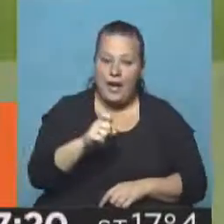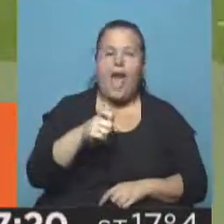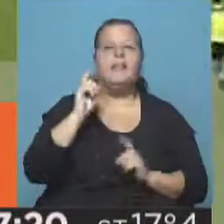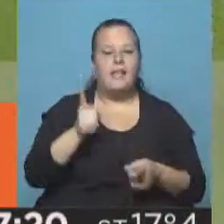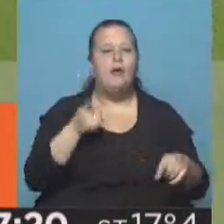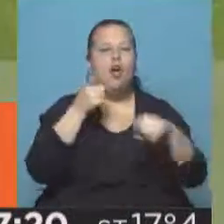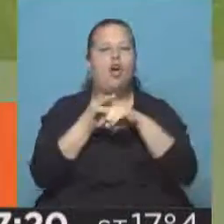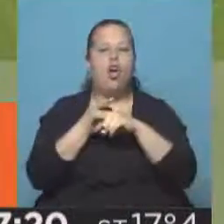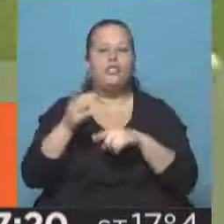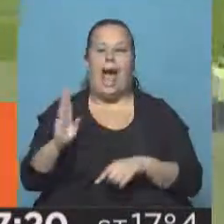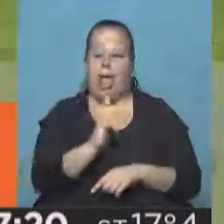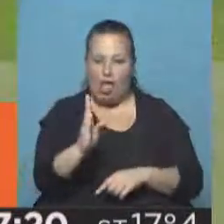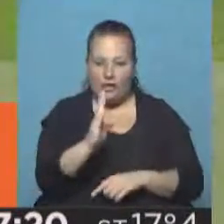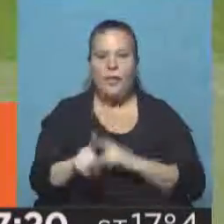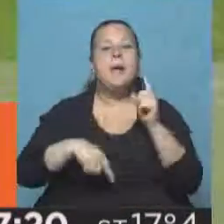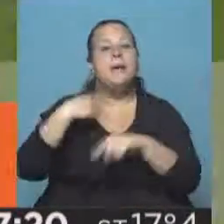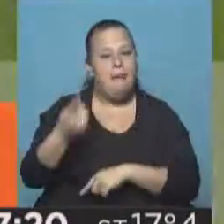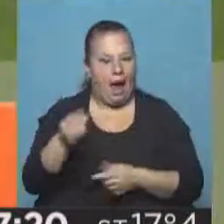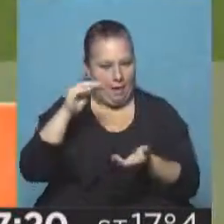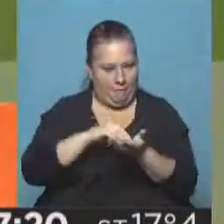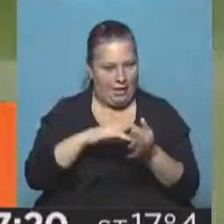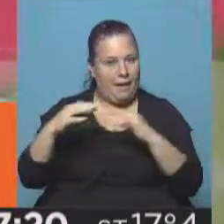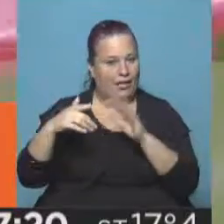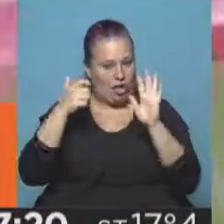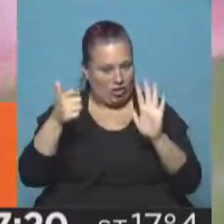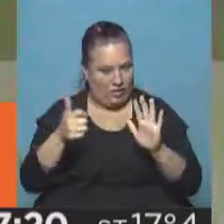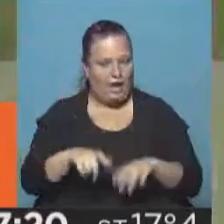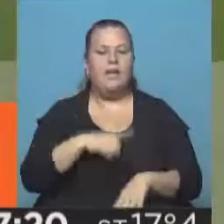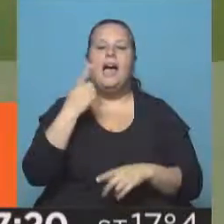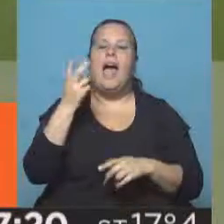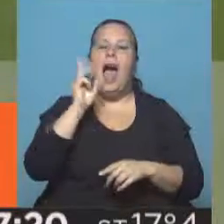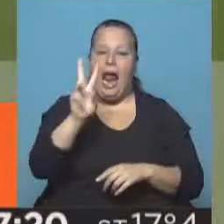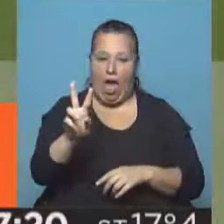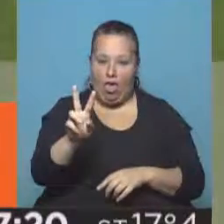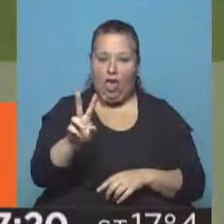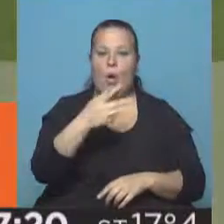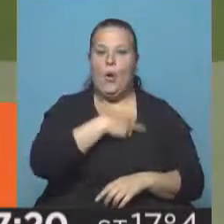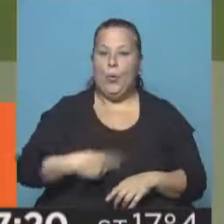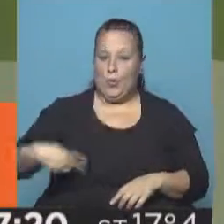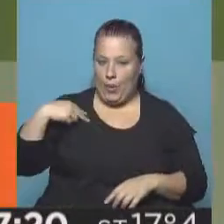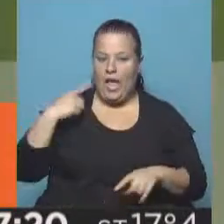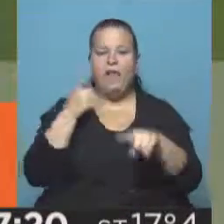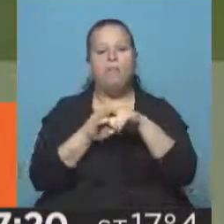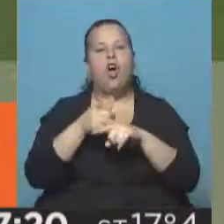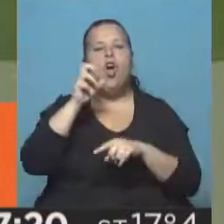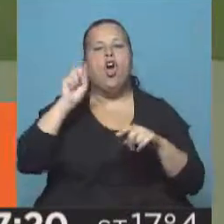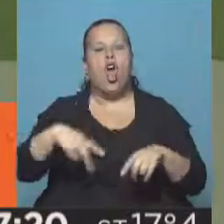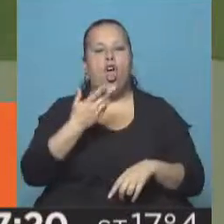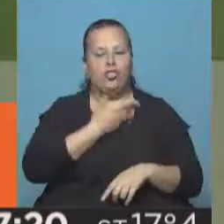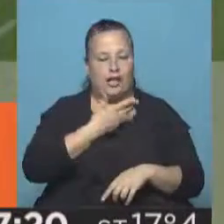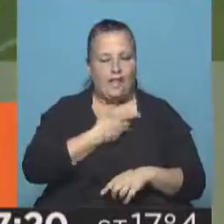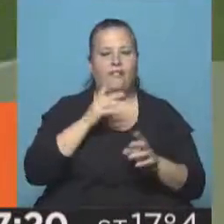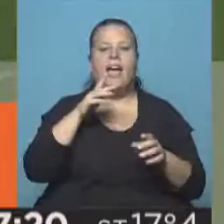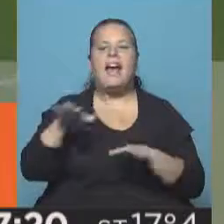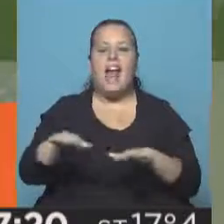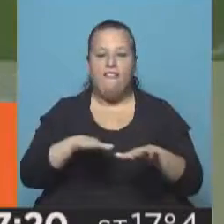lo propio frente a Aldo Civi. Mañana va a continuar esta jornada número 6. A partir de las 2 de la tarde, Vélez enfrentando a Colón de Santa Fe, Atlético de